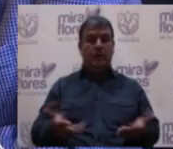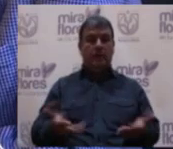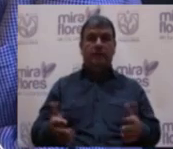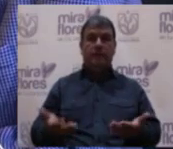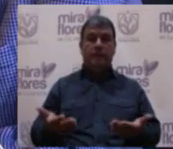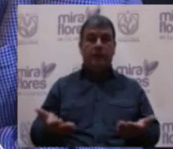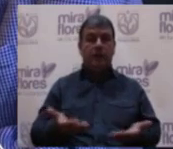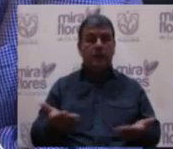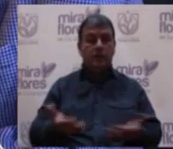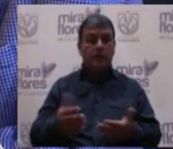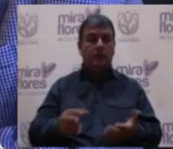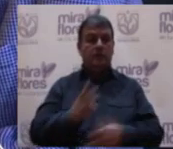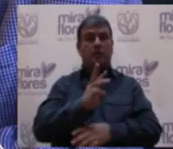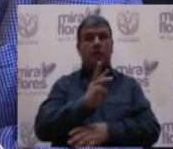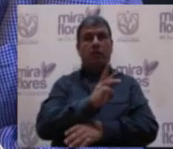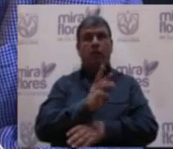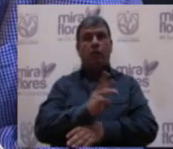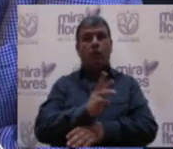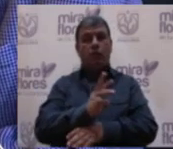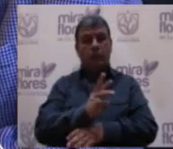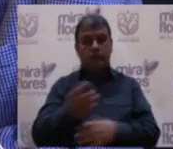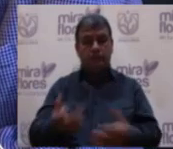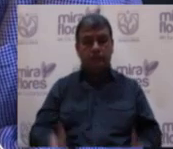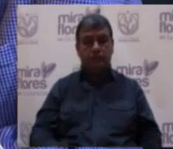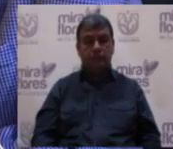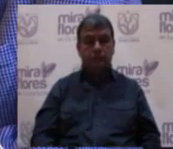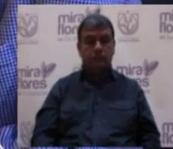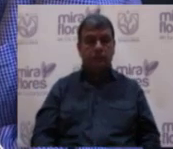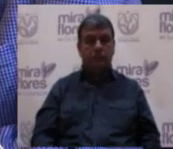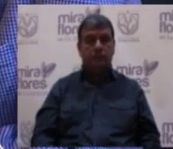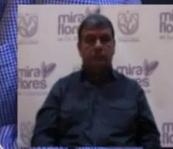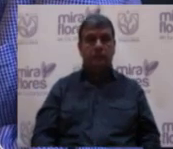sentido de donde se encuentra Wong y